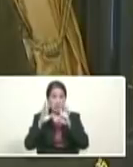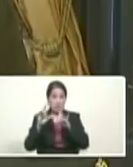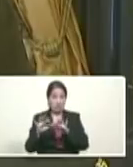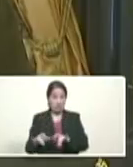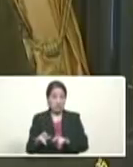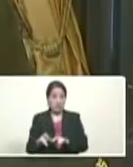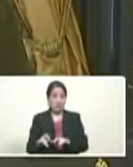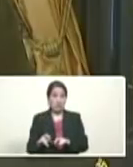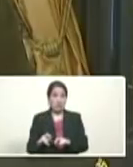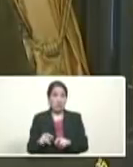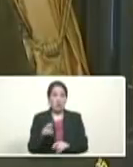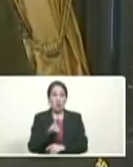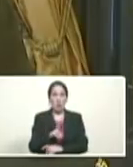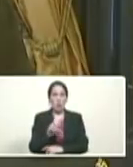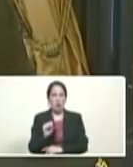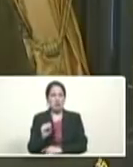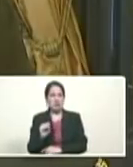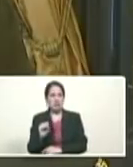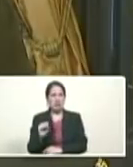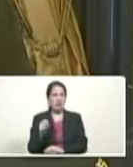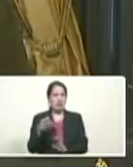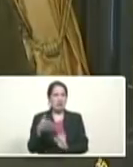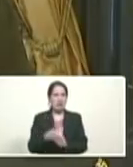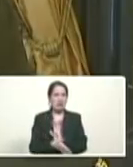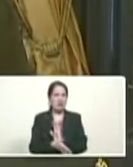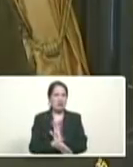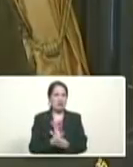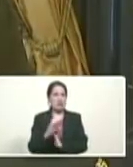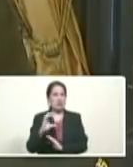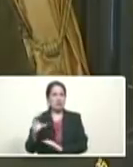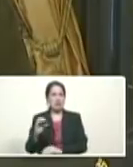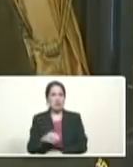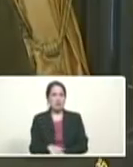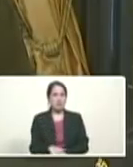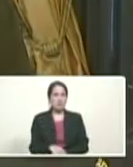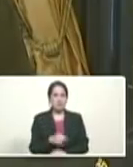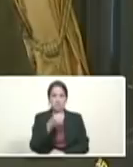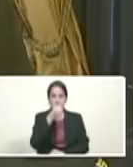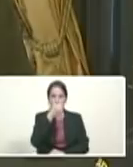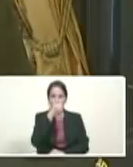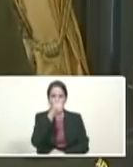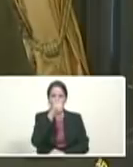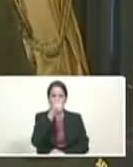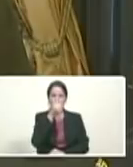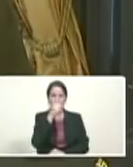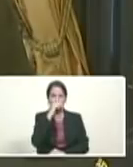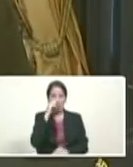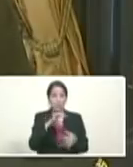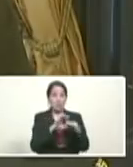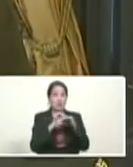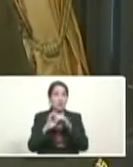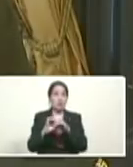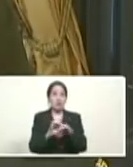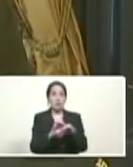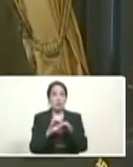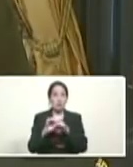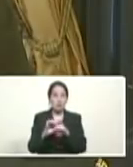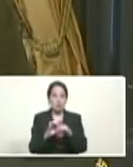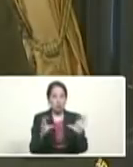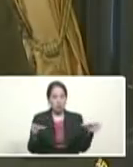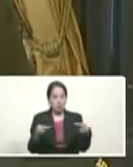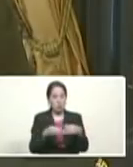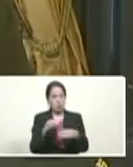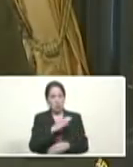sus siglas ways 6 6 es un comando unificado de las fuerzas armadas de eeuu